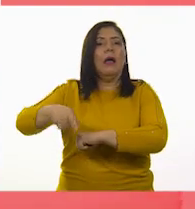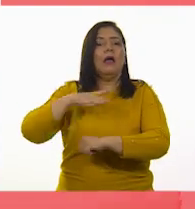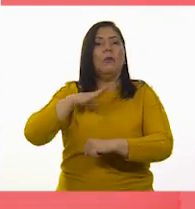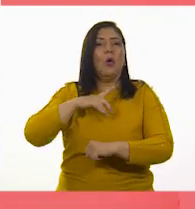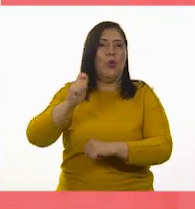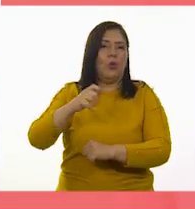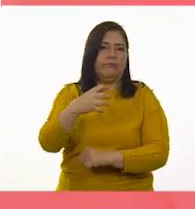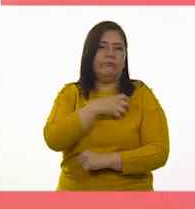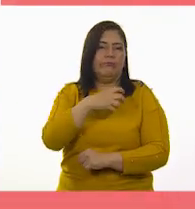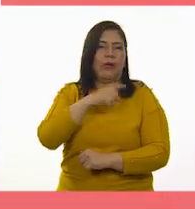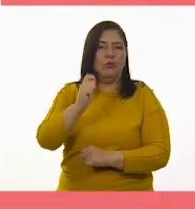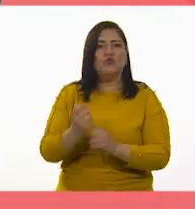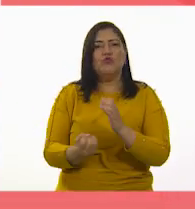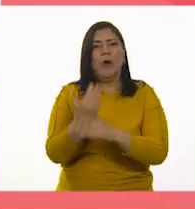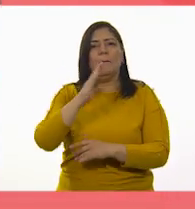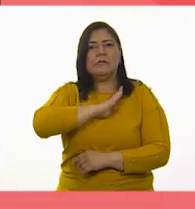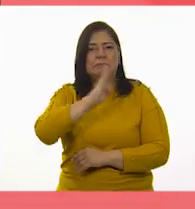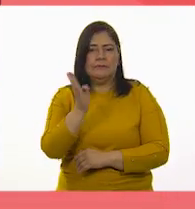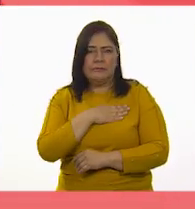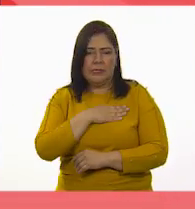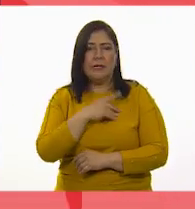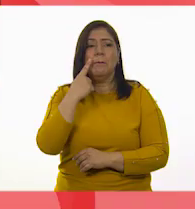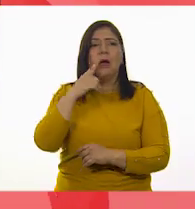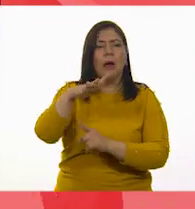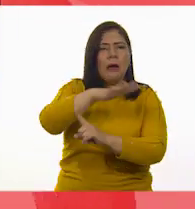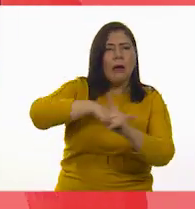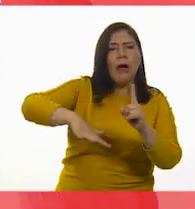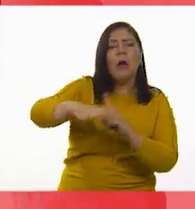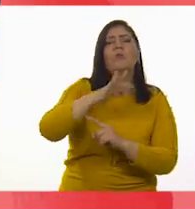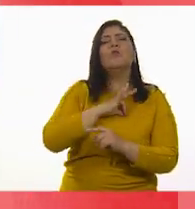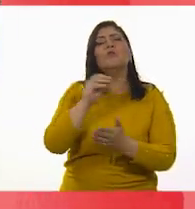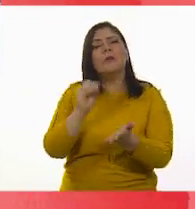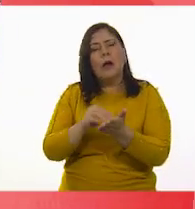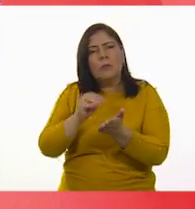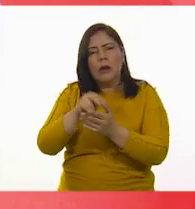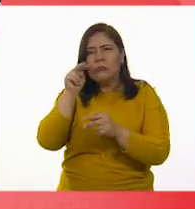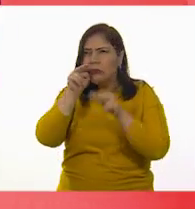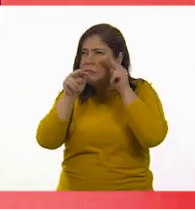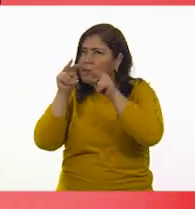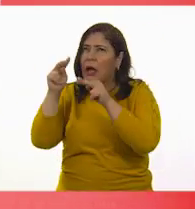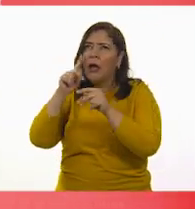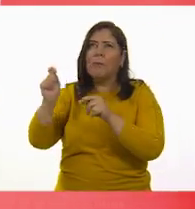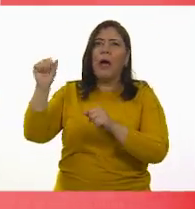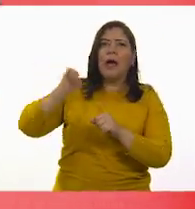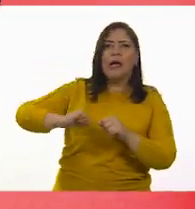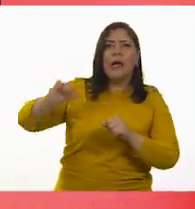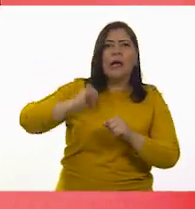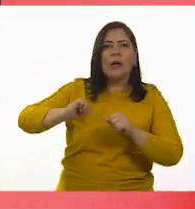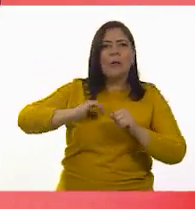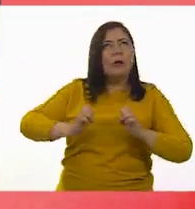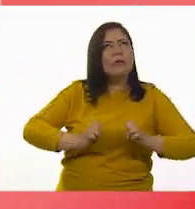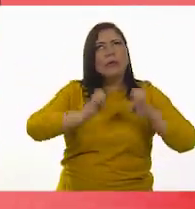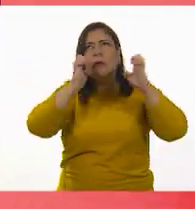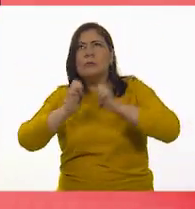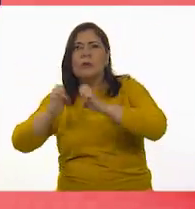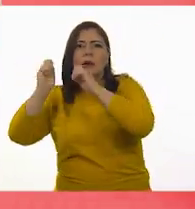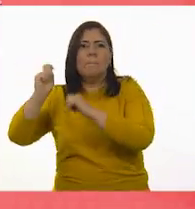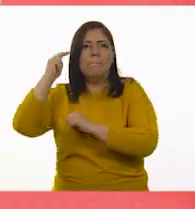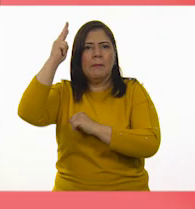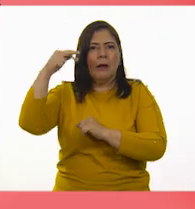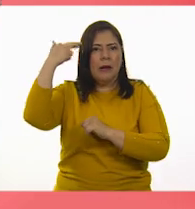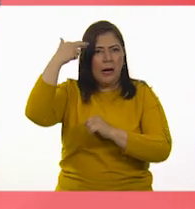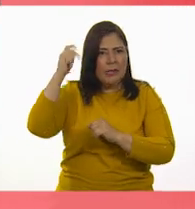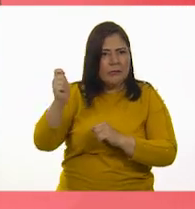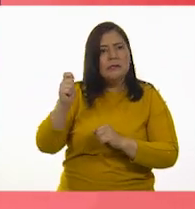España. En este pintoresco barrio todavía podemos ver algunos edificios virreinales, aunque la mayor parte de las